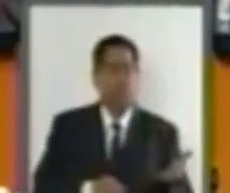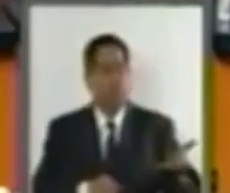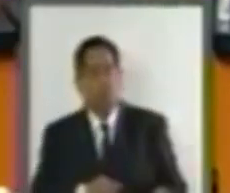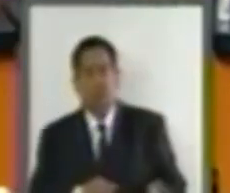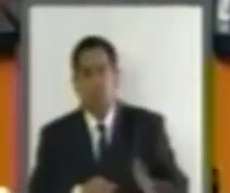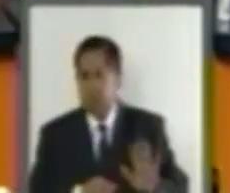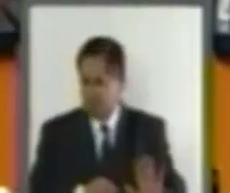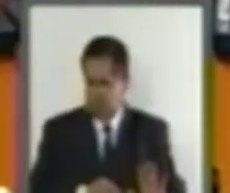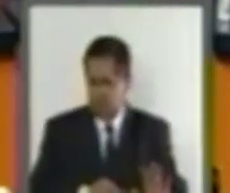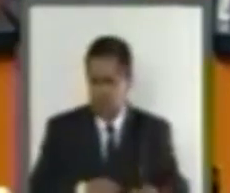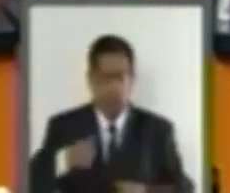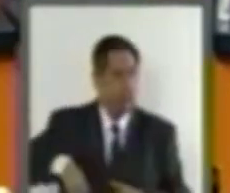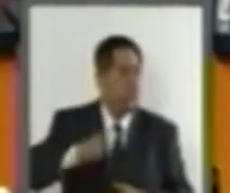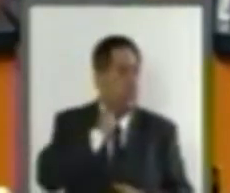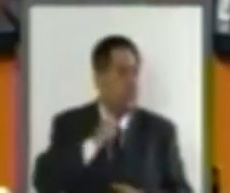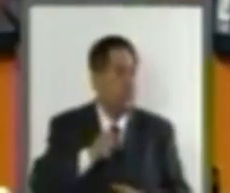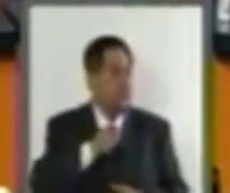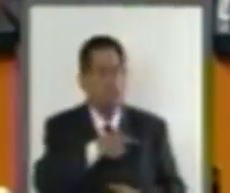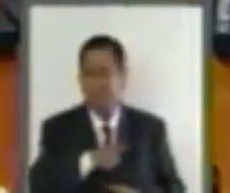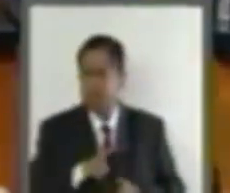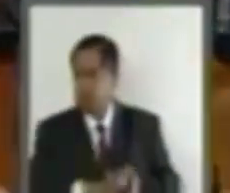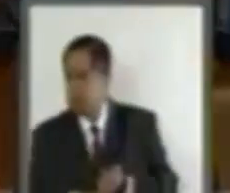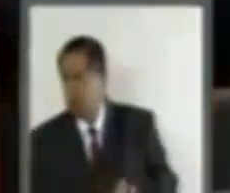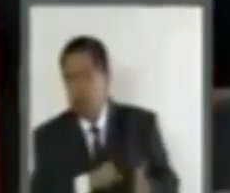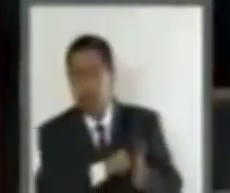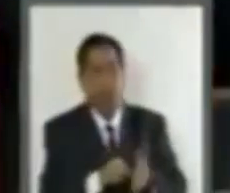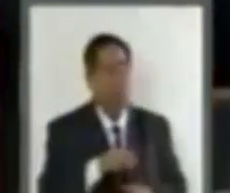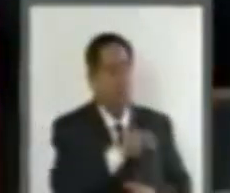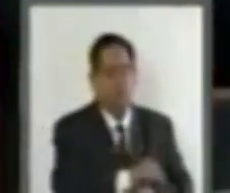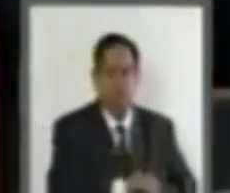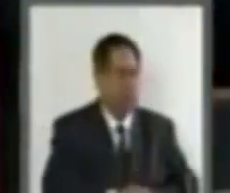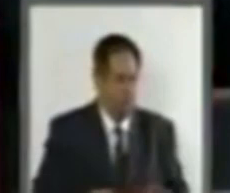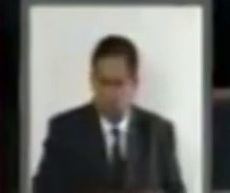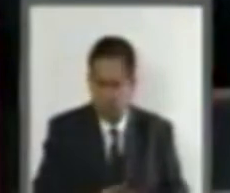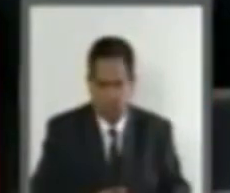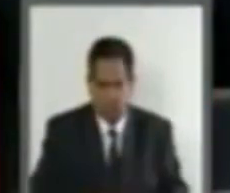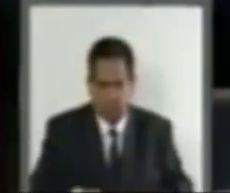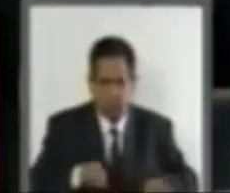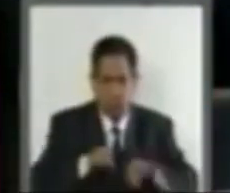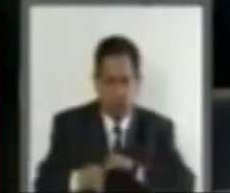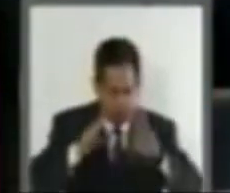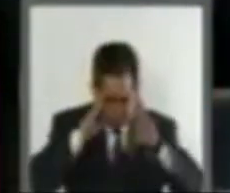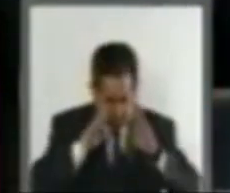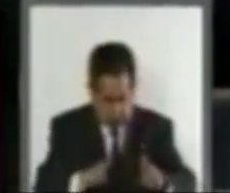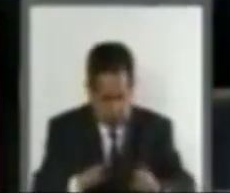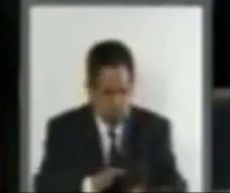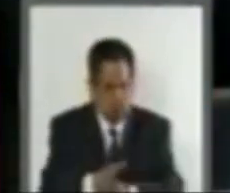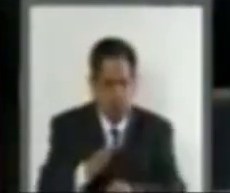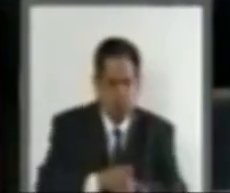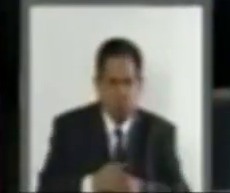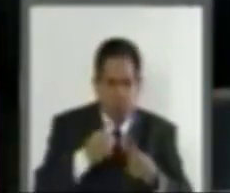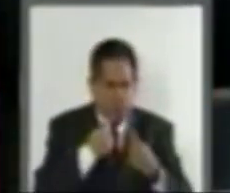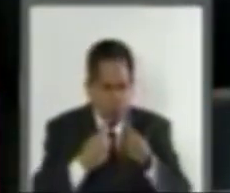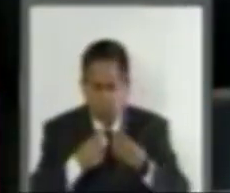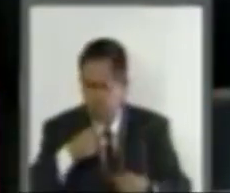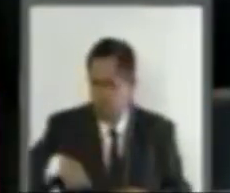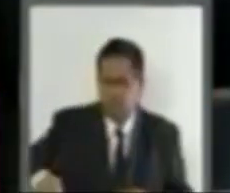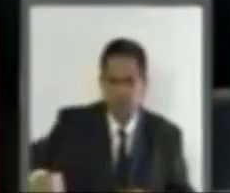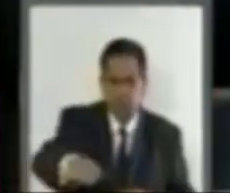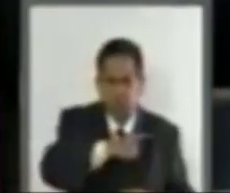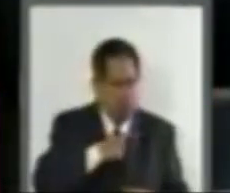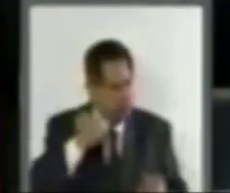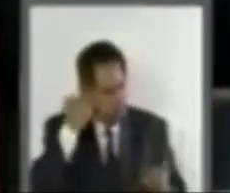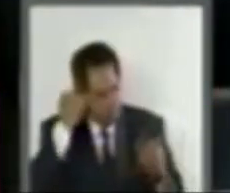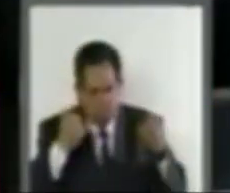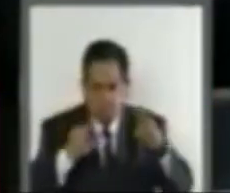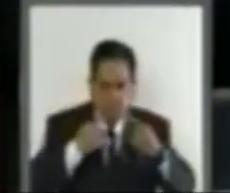donde la bancada del PAN, encabezada por Ricardo Anaya, votó a favor. Entonces, yo pregunto, si ese